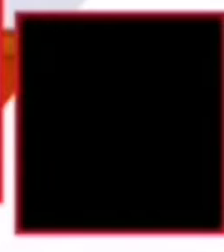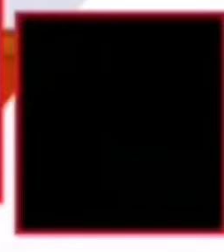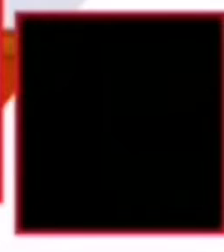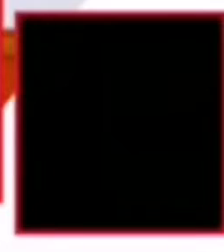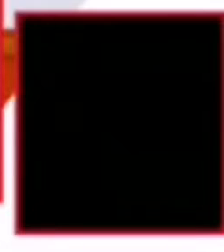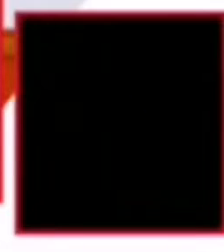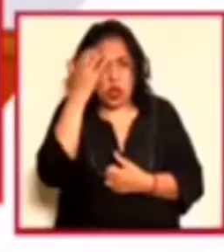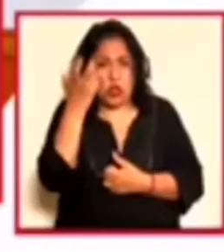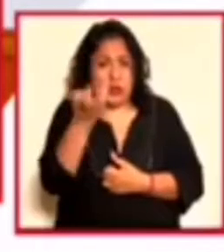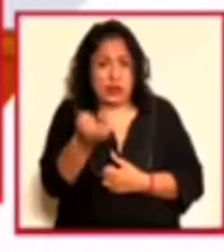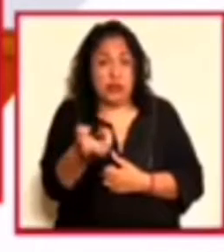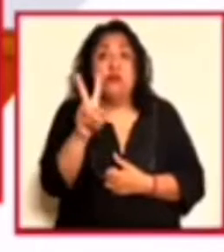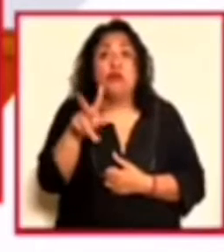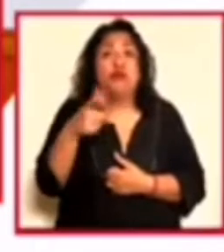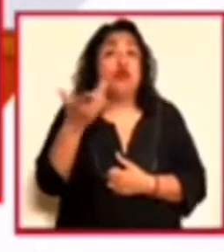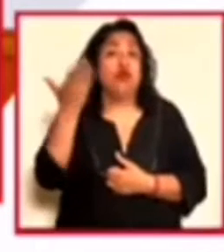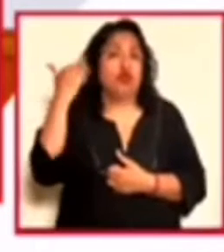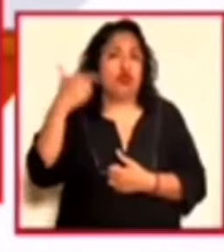Siendo muy joven,